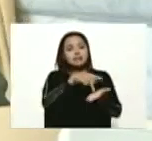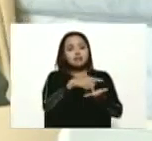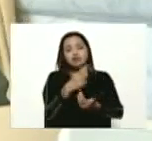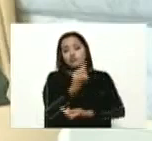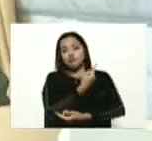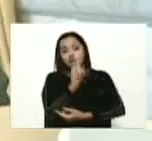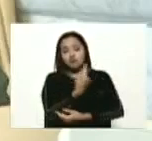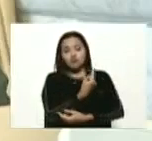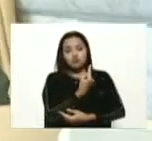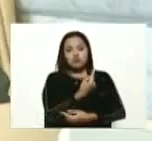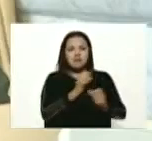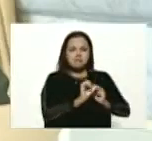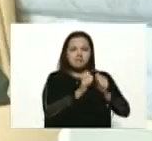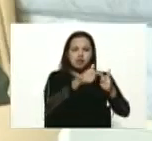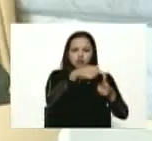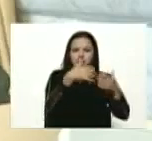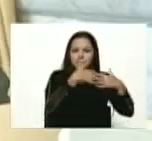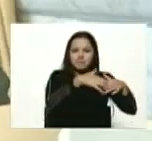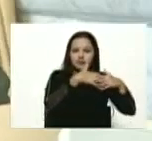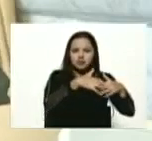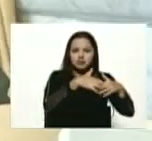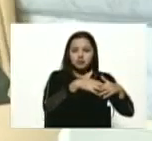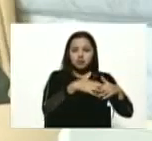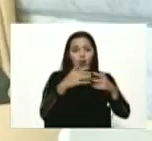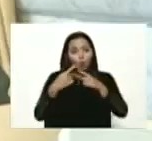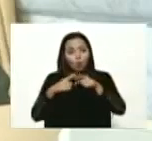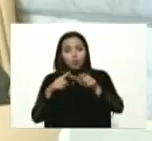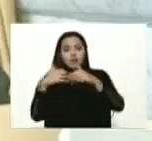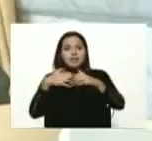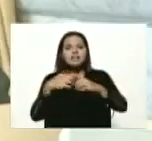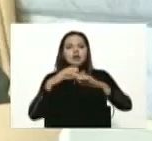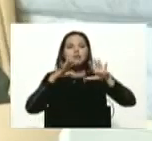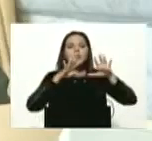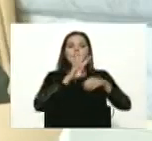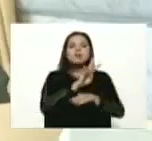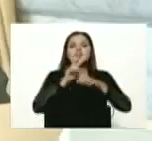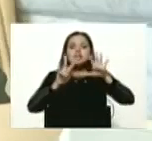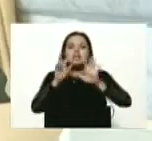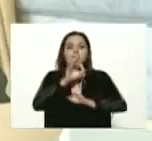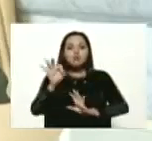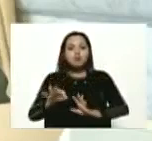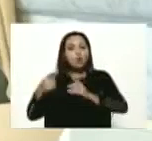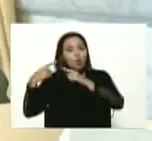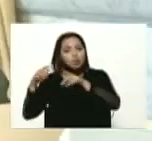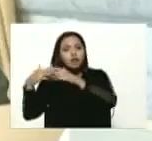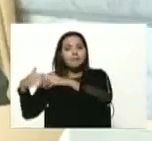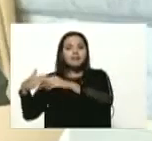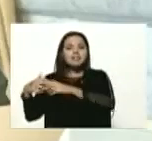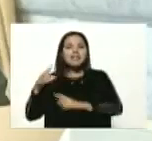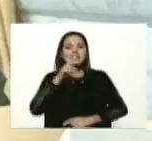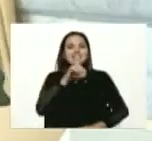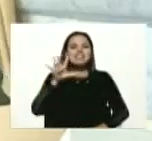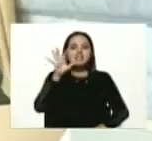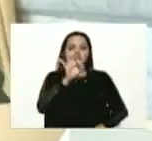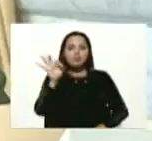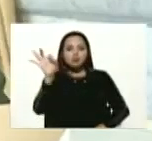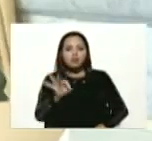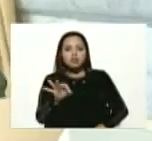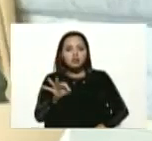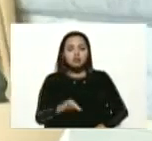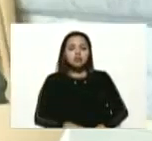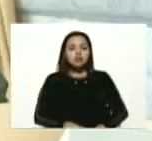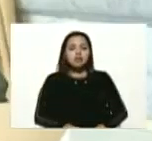cuando se constituyó, Total 47% y Statoil en su momento 15%. En el